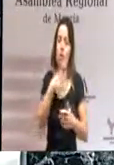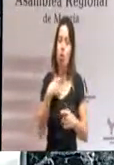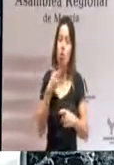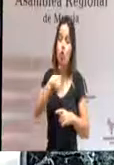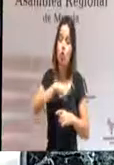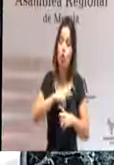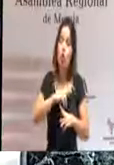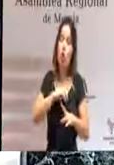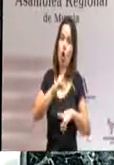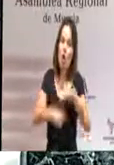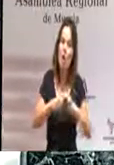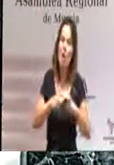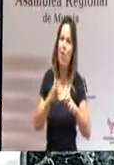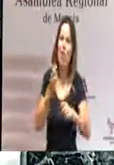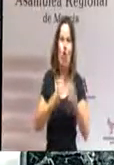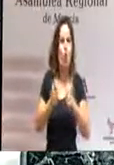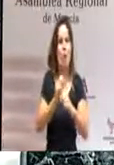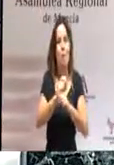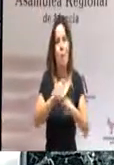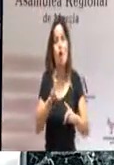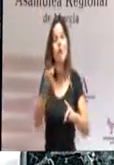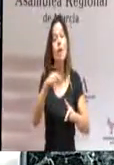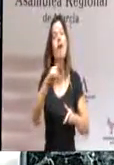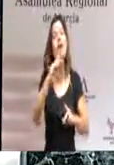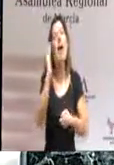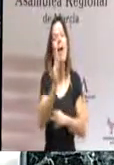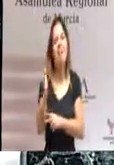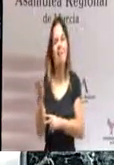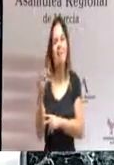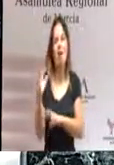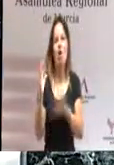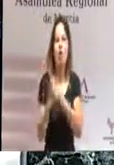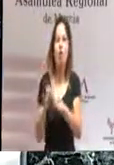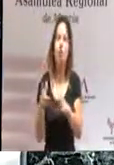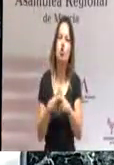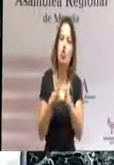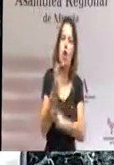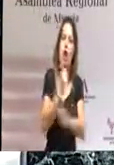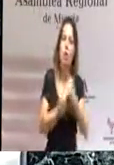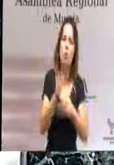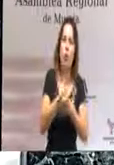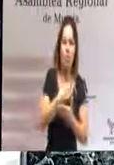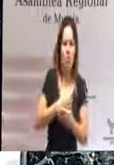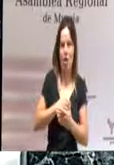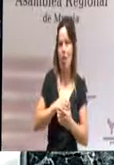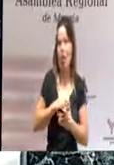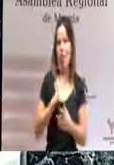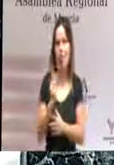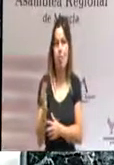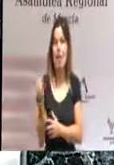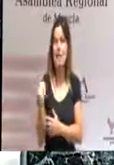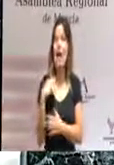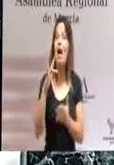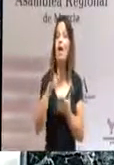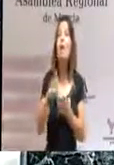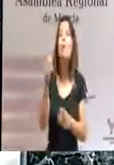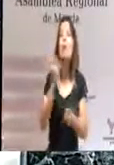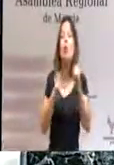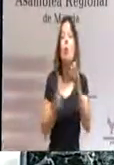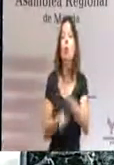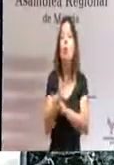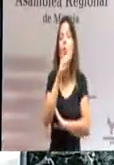lastrando a muchos colectivos sociales y económicos de la región de Murcia. Atrás quedan esos problemas generados con la